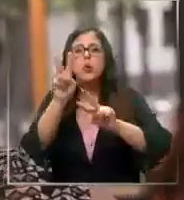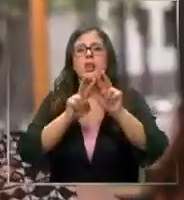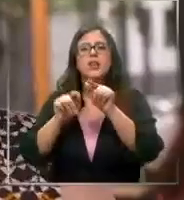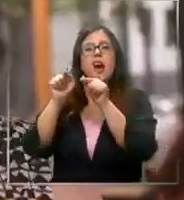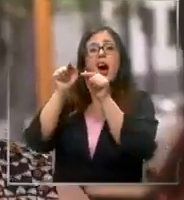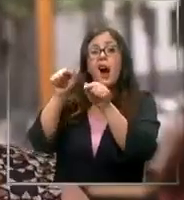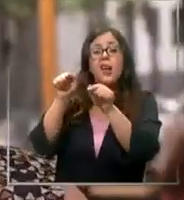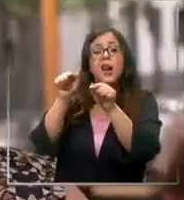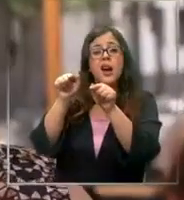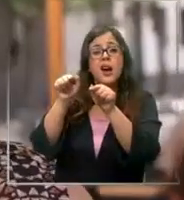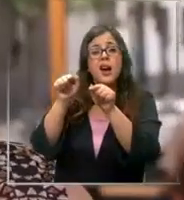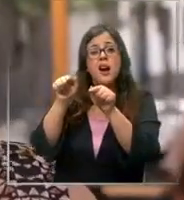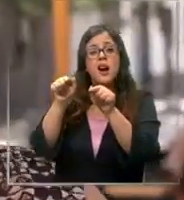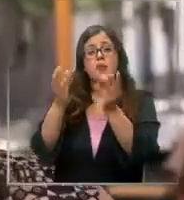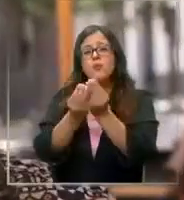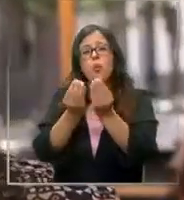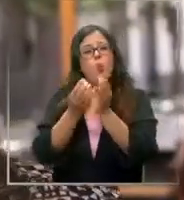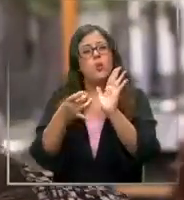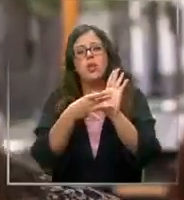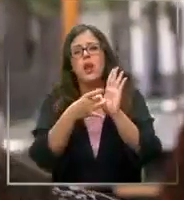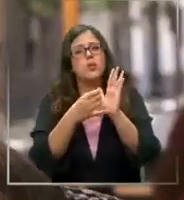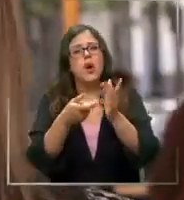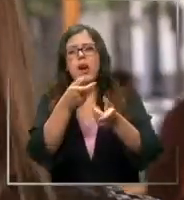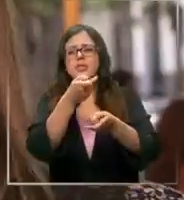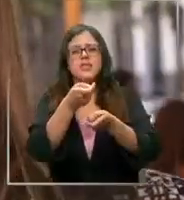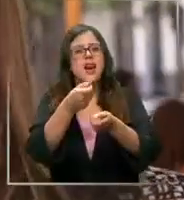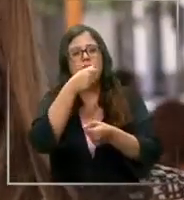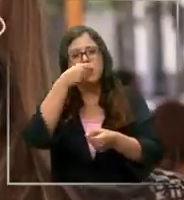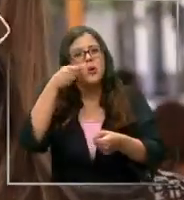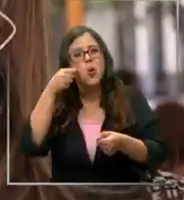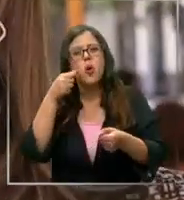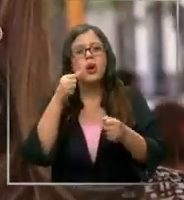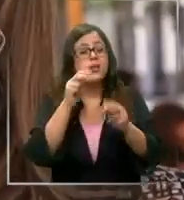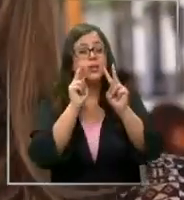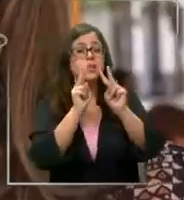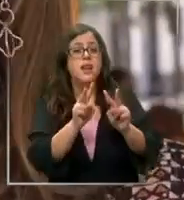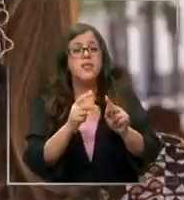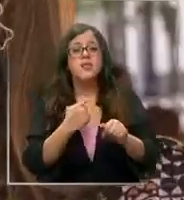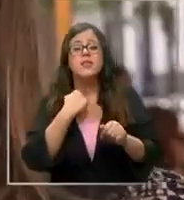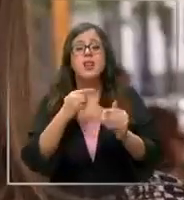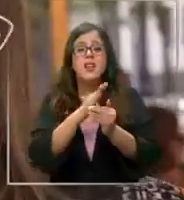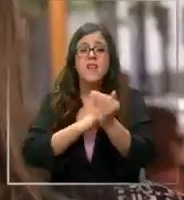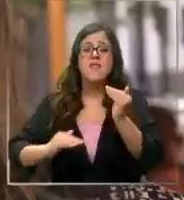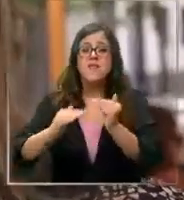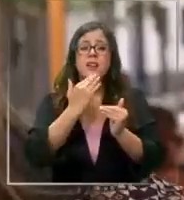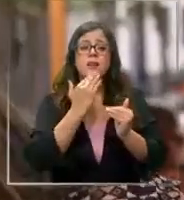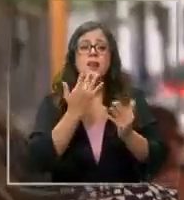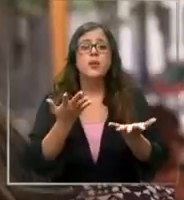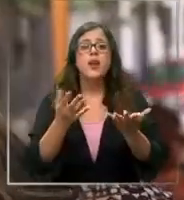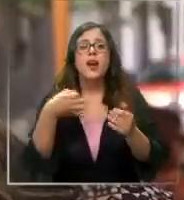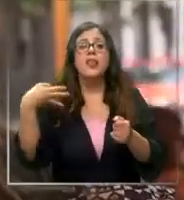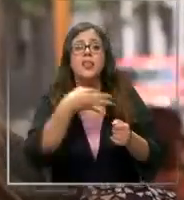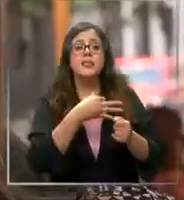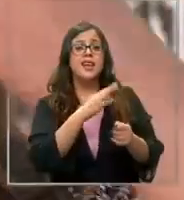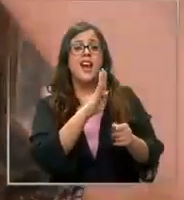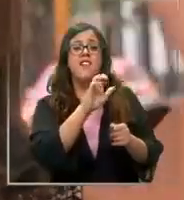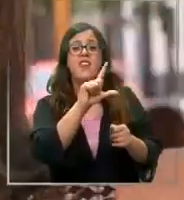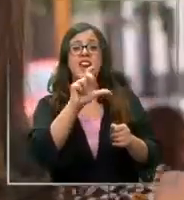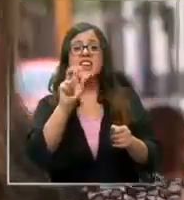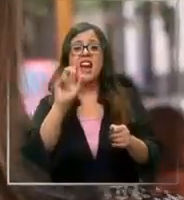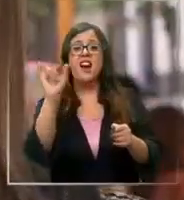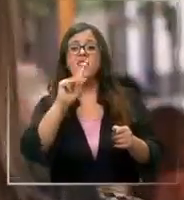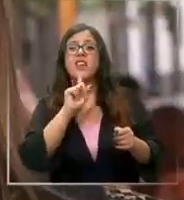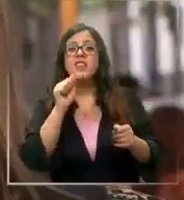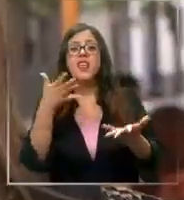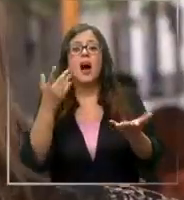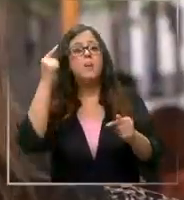igual es hay harta delincuencia, harta droga, y es lo que se ha visto un poquito afectado el barrio también, porque cuando dicen Bellavista se refieren a